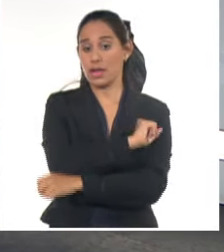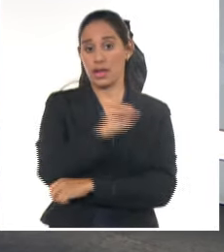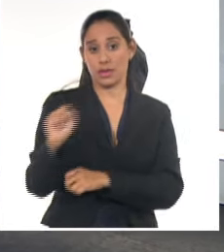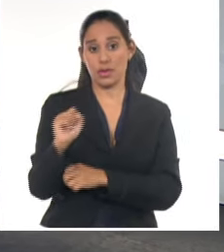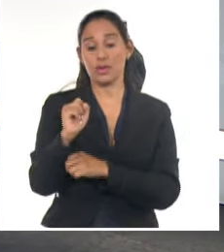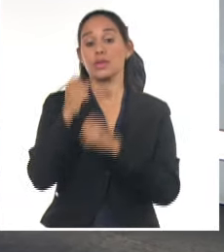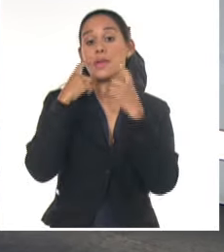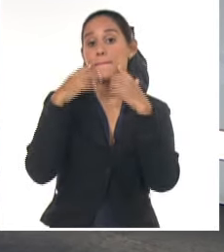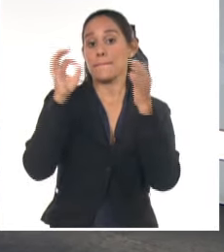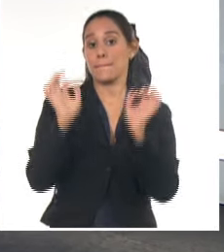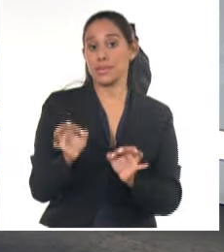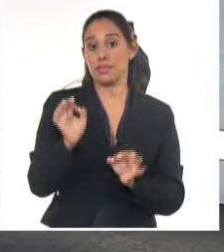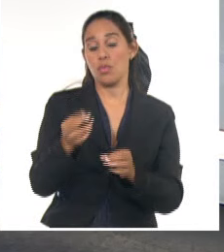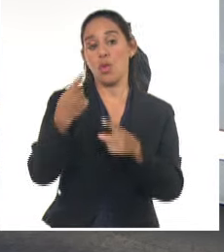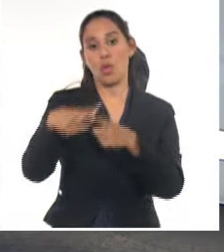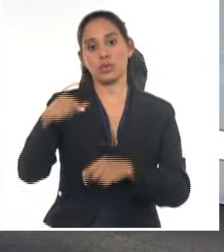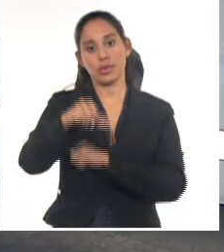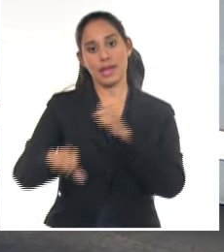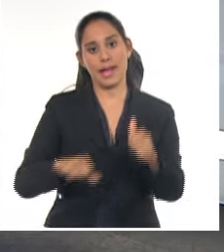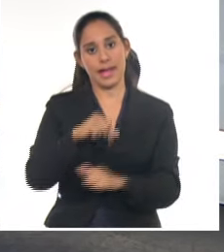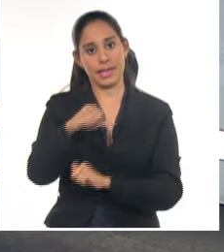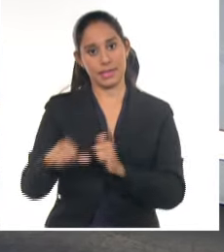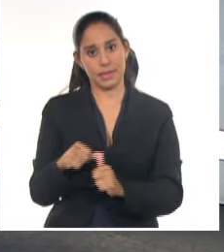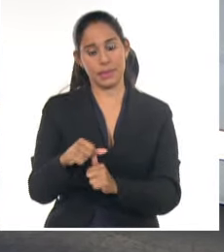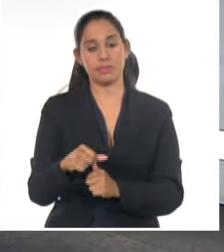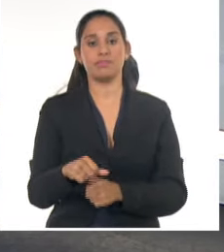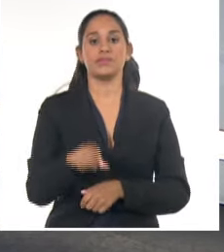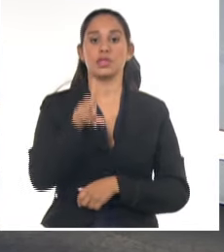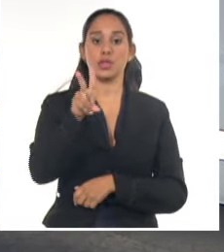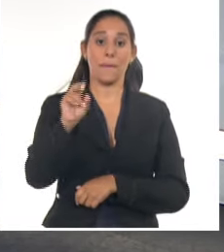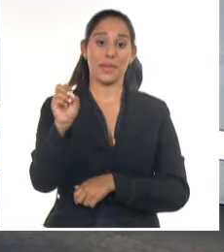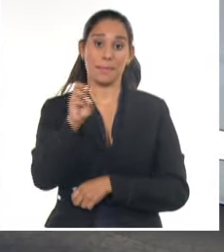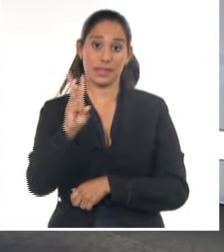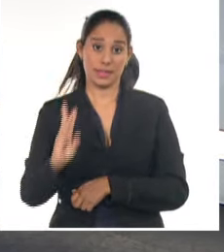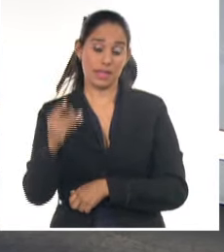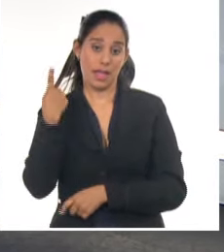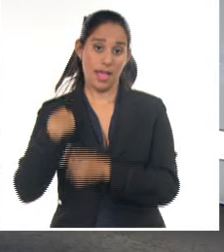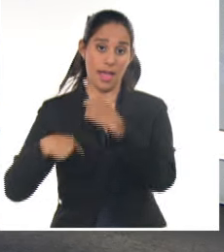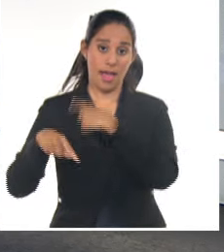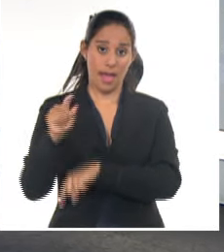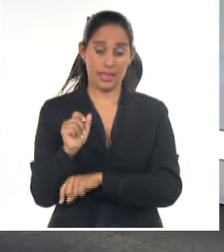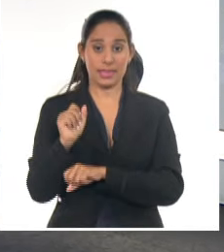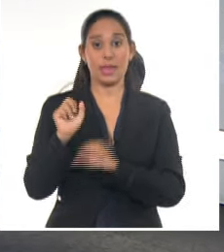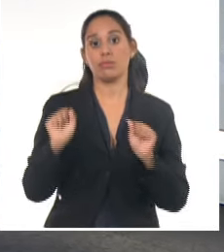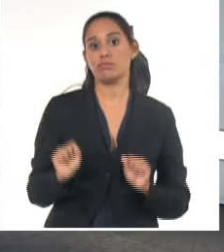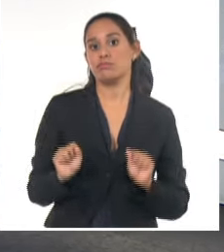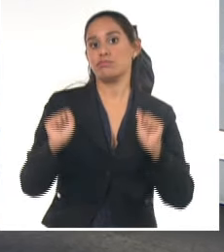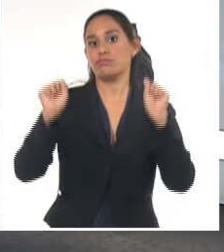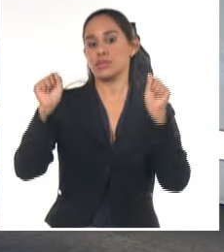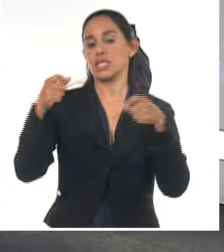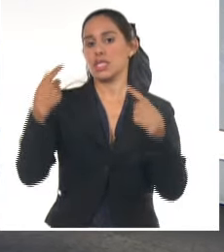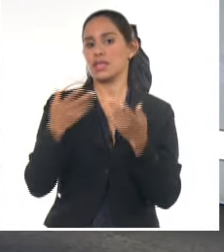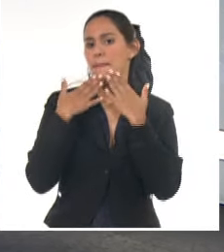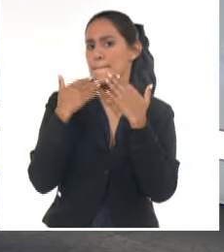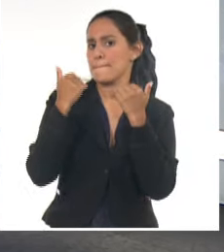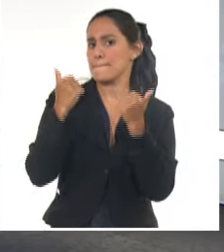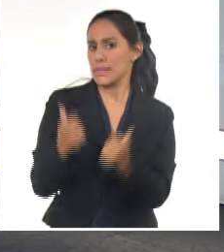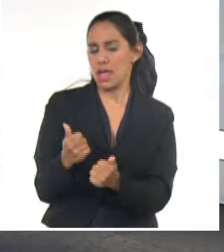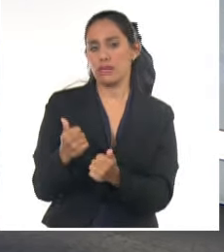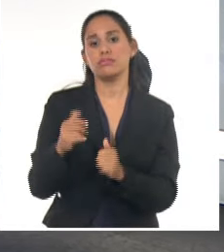Caribe San Salvador 2023. La apelación de la pesista cienfueguera fue efectiva y